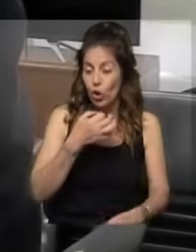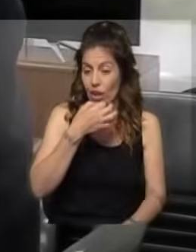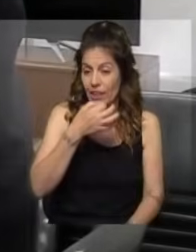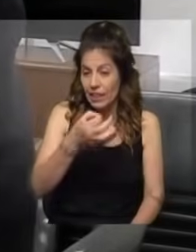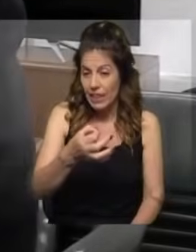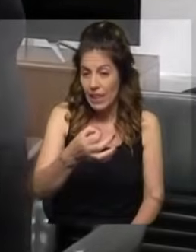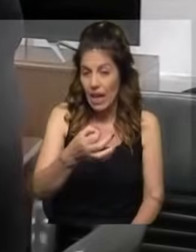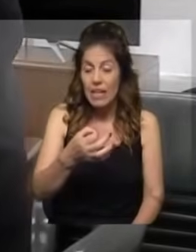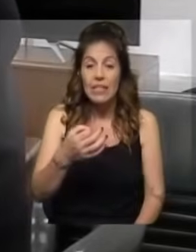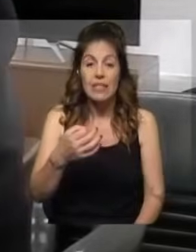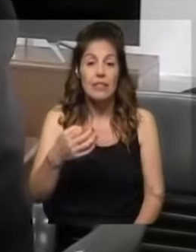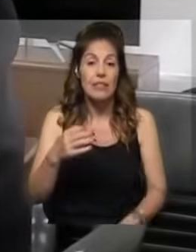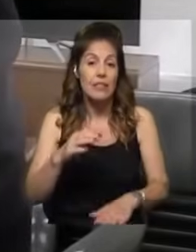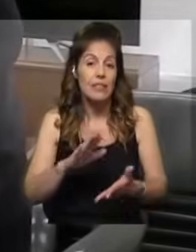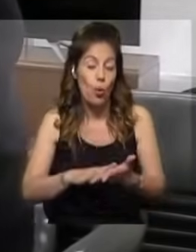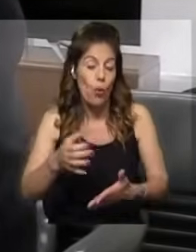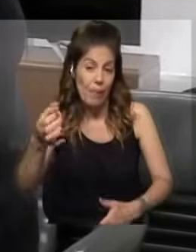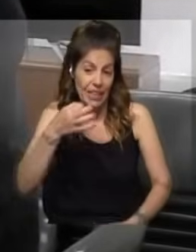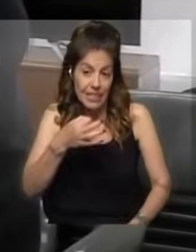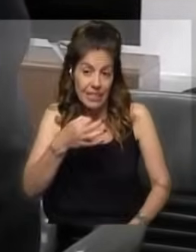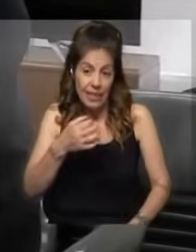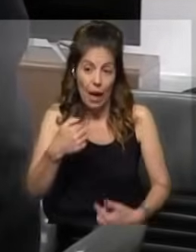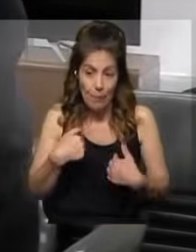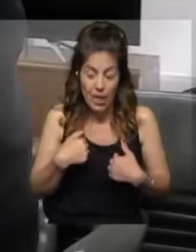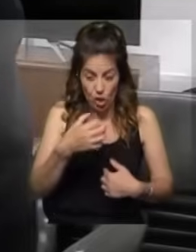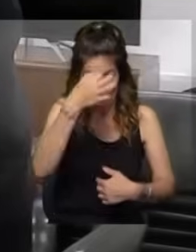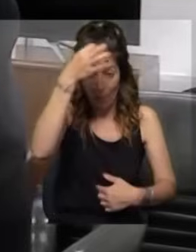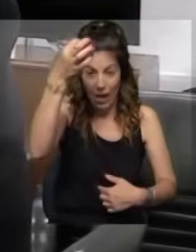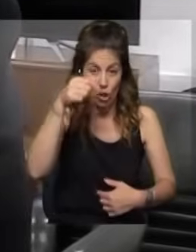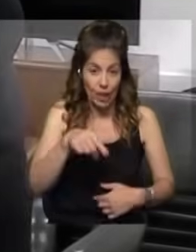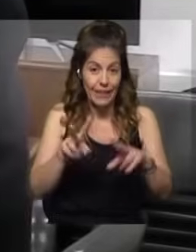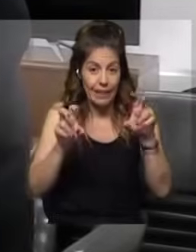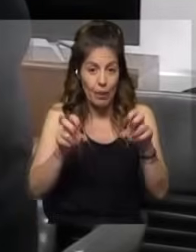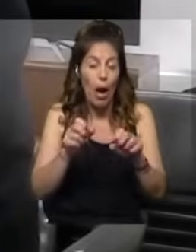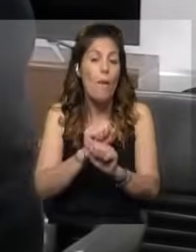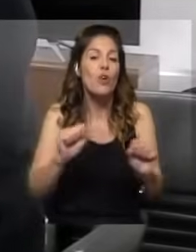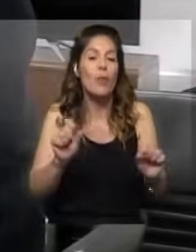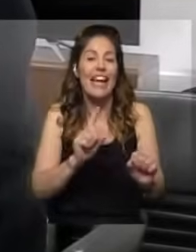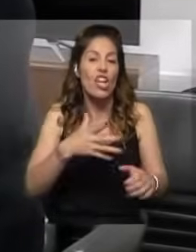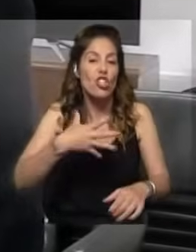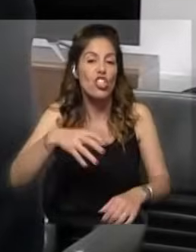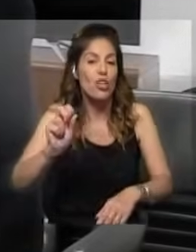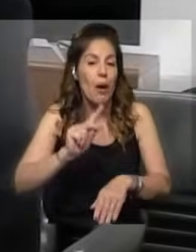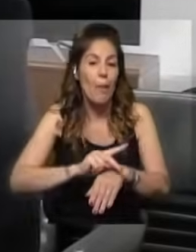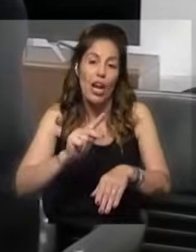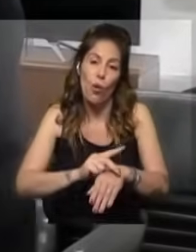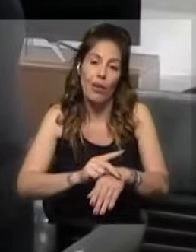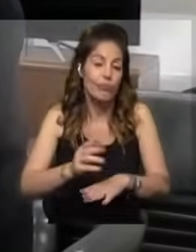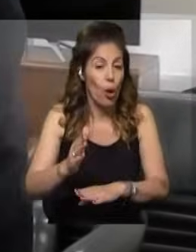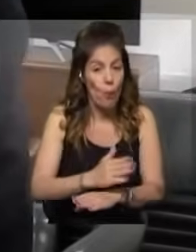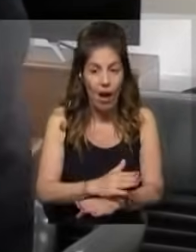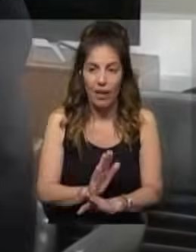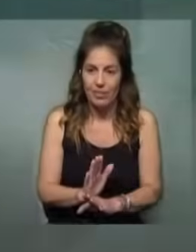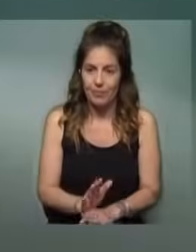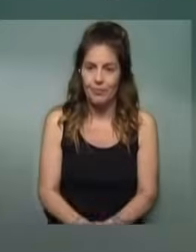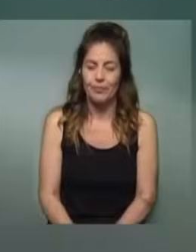este según me han transmitido los expertos en esta materia que las posibilidades de que no sea extraditado Son son muy